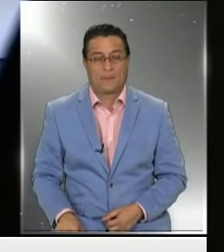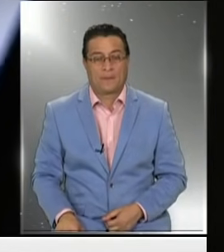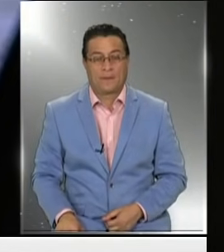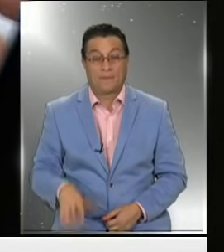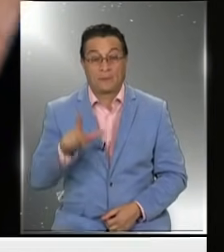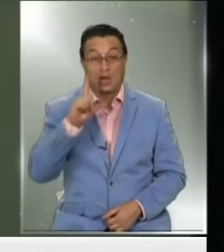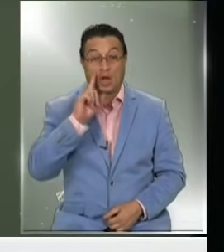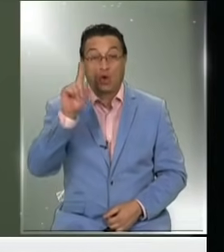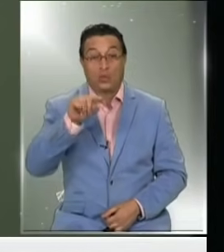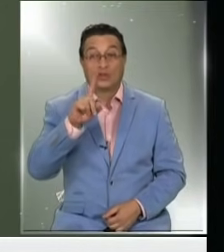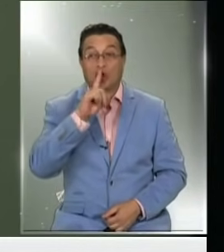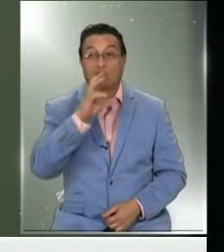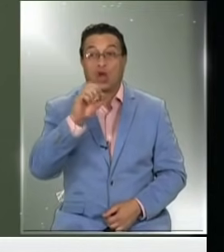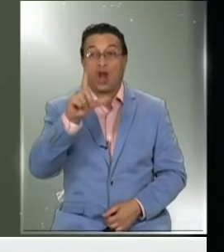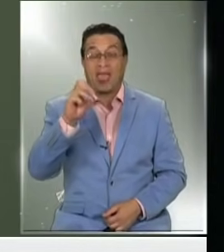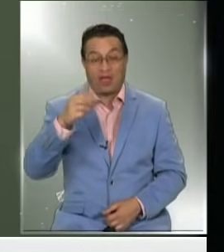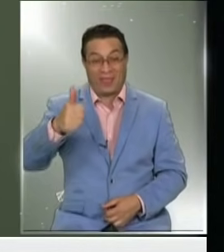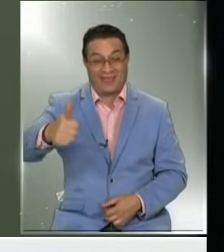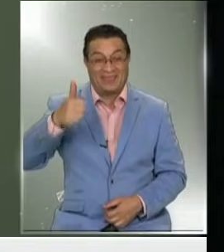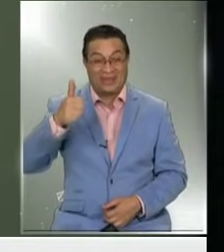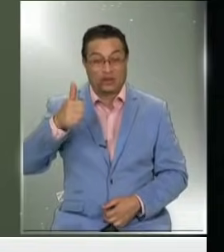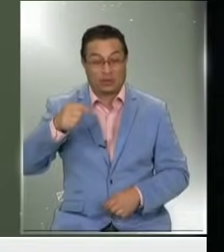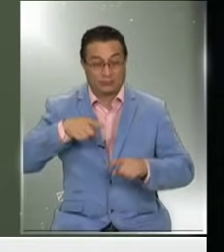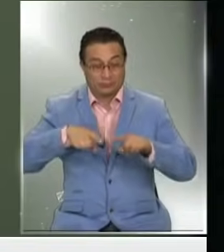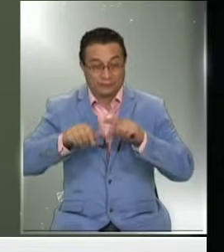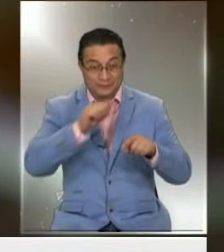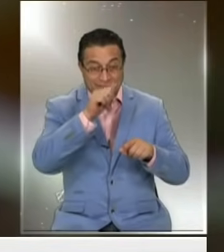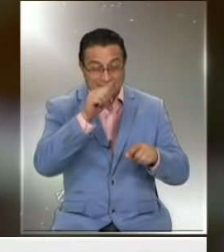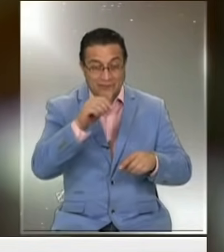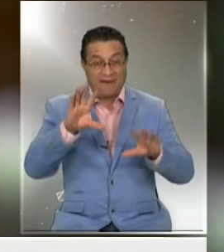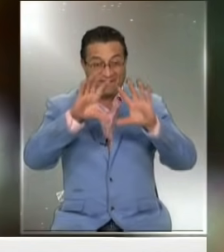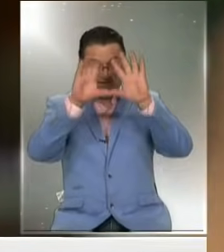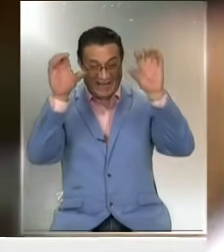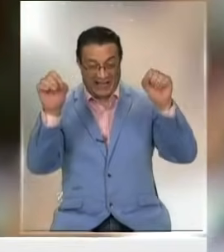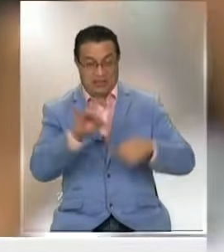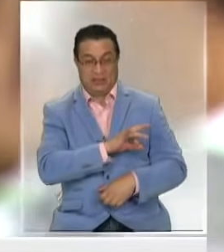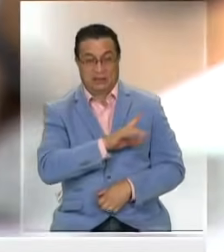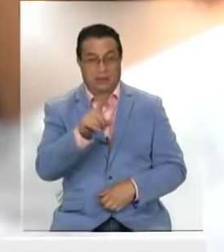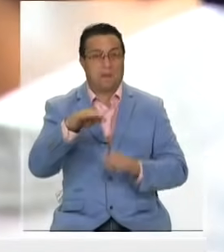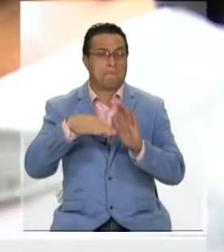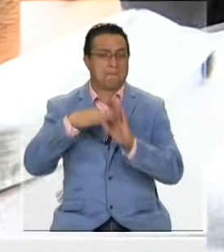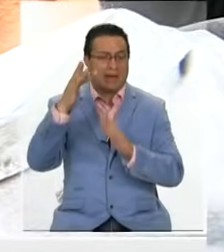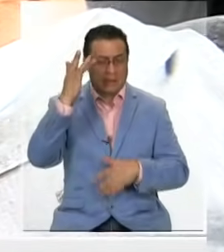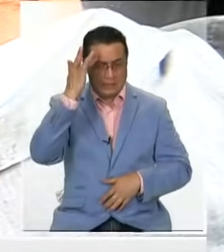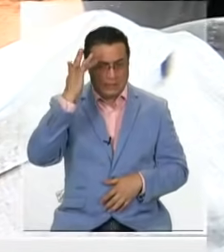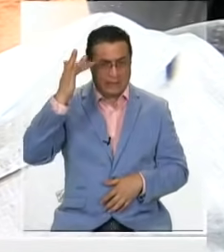Luis Toledo es el director de la Unidad de Tráfico de Drogas de la Fiscalía de Chile. Es el que más sabe